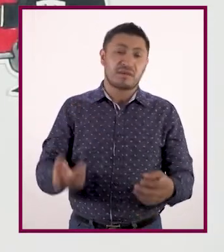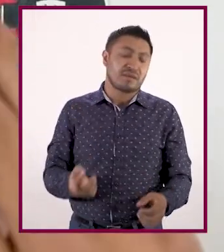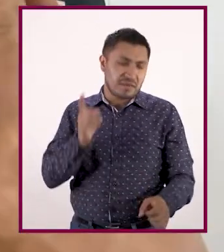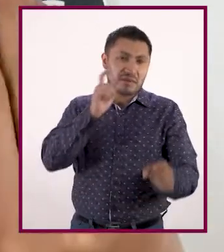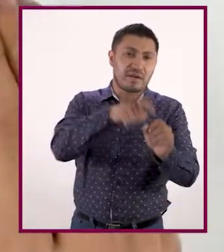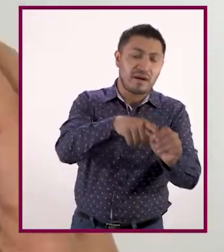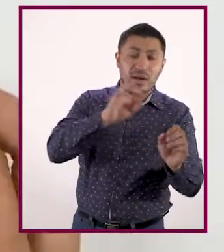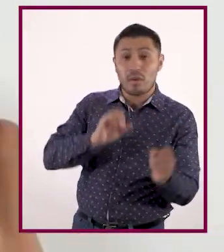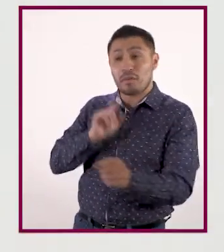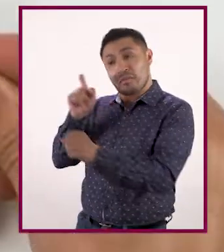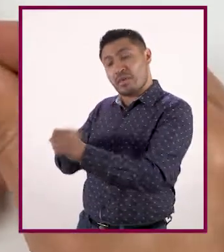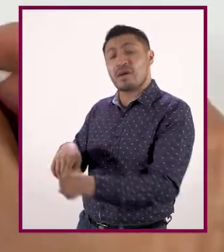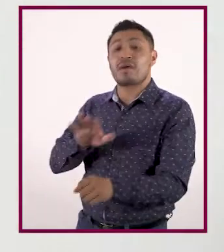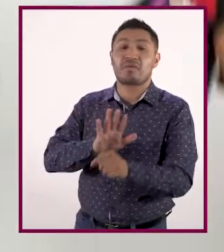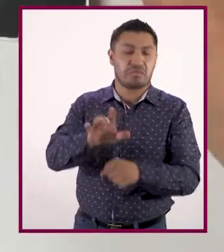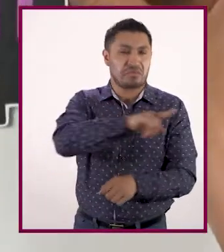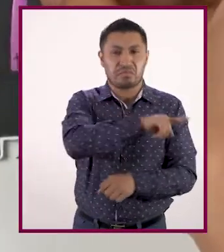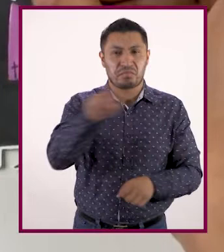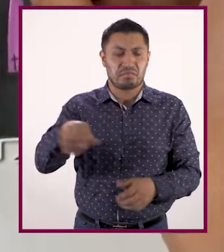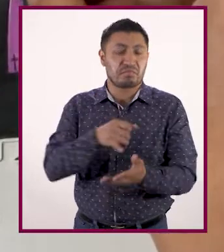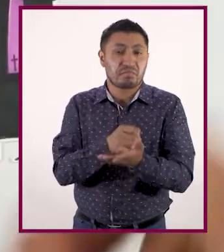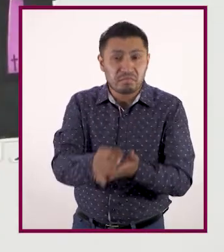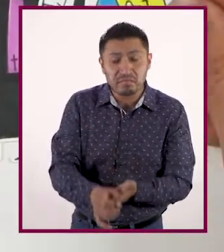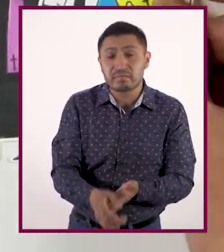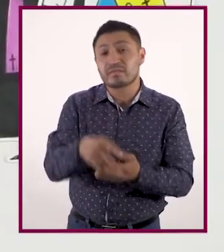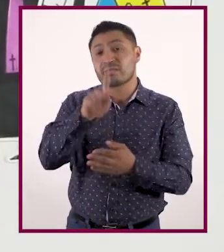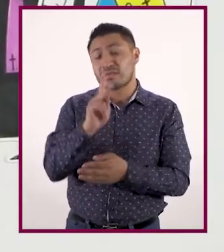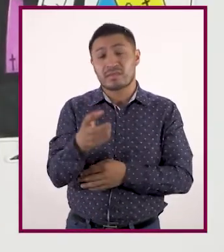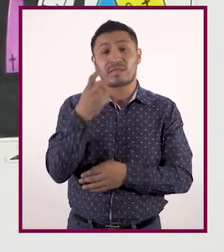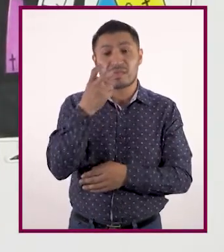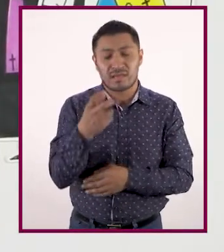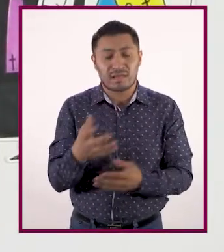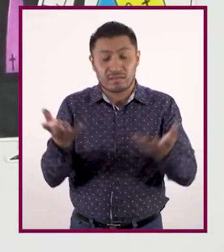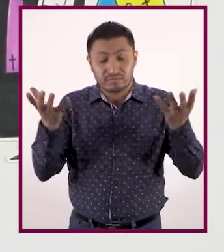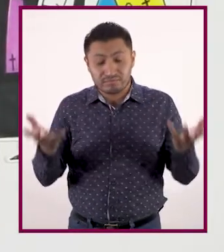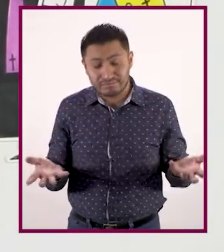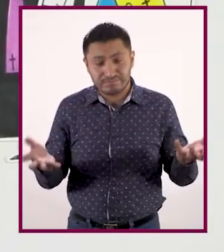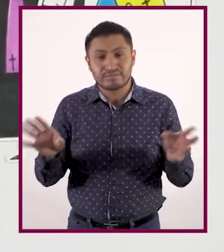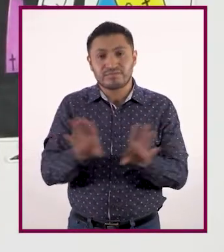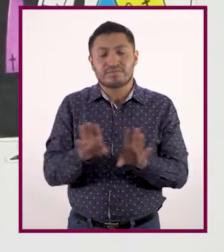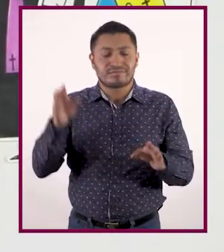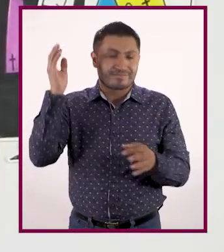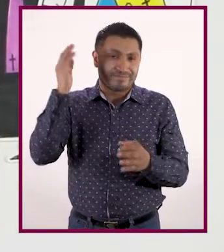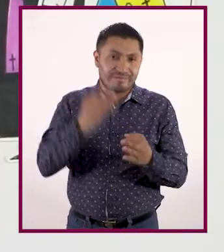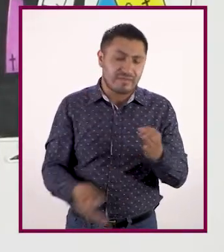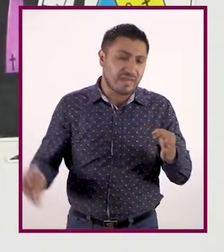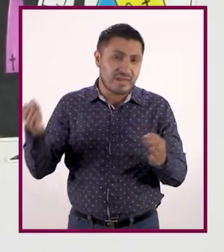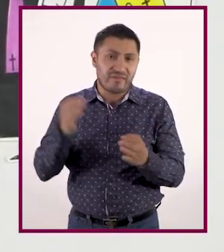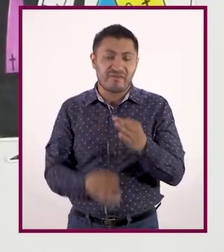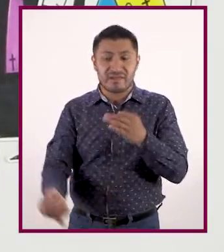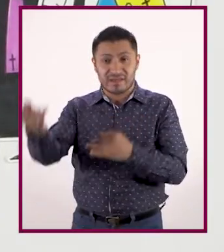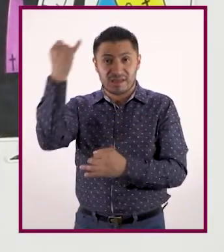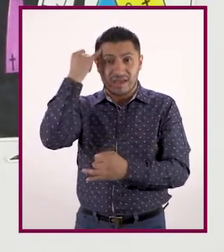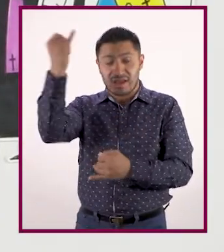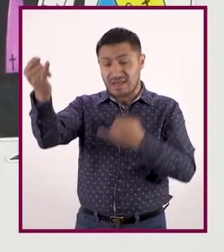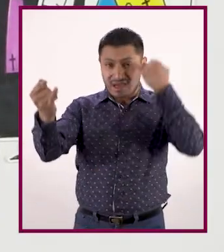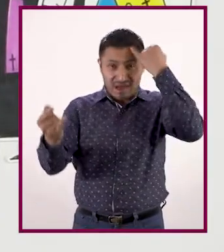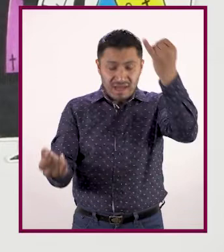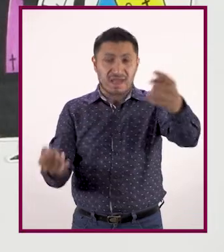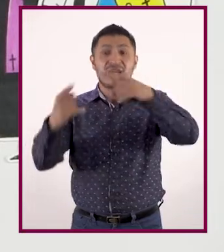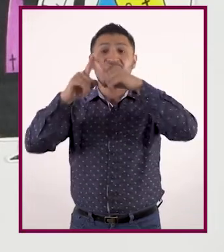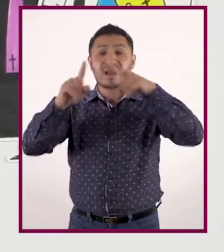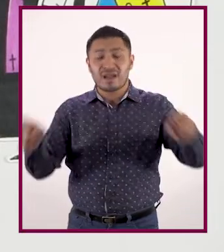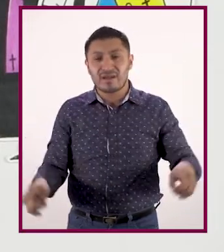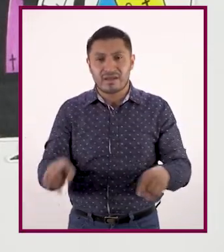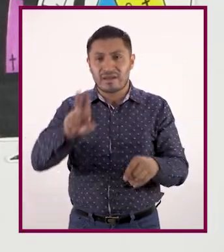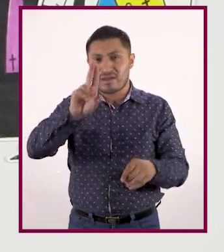compiten por el poder pero que esta dicotomía deja fuera una gama de posiciones y posturas ideológicas que no